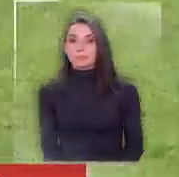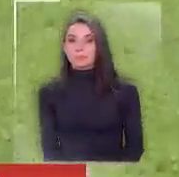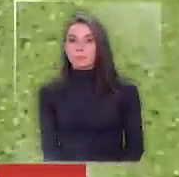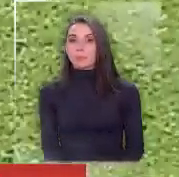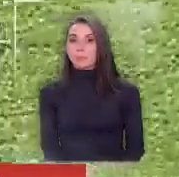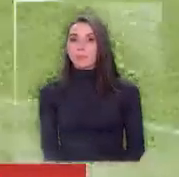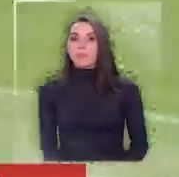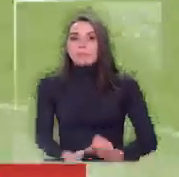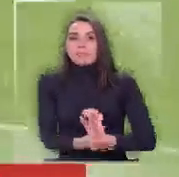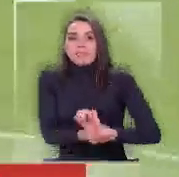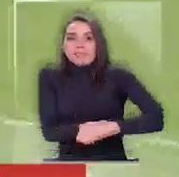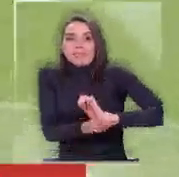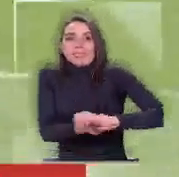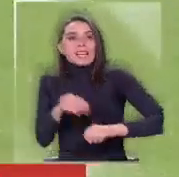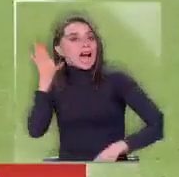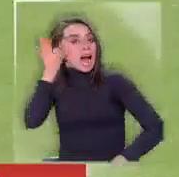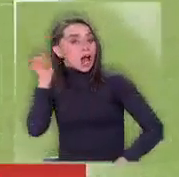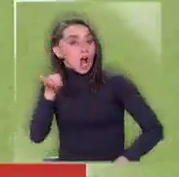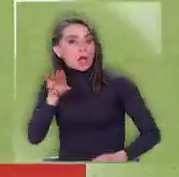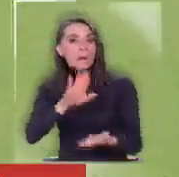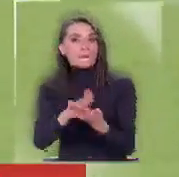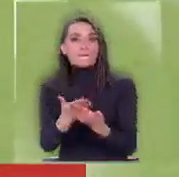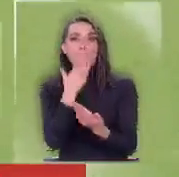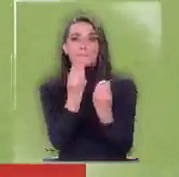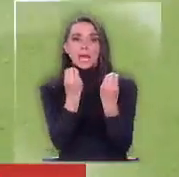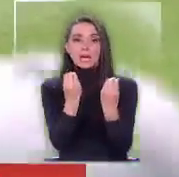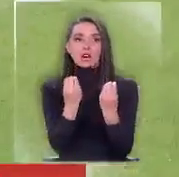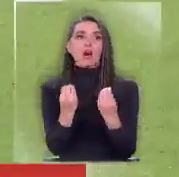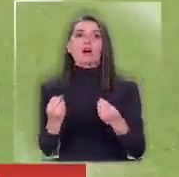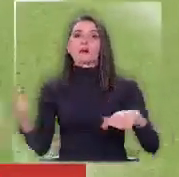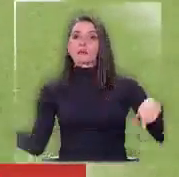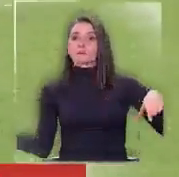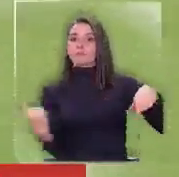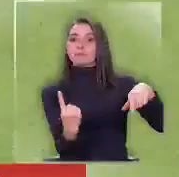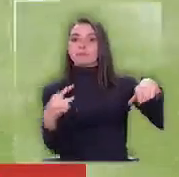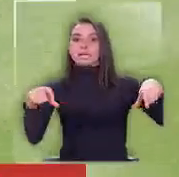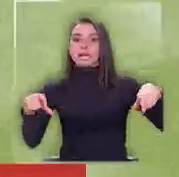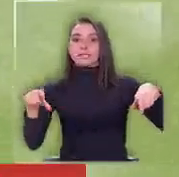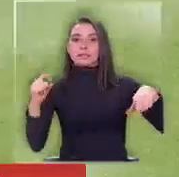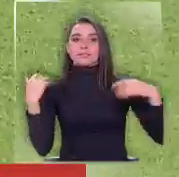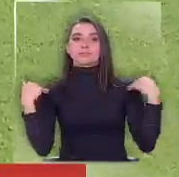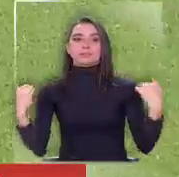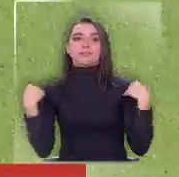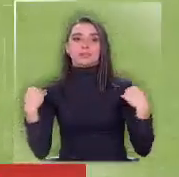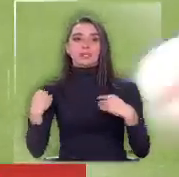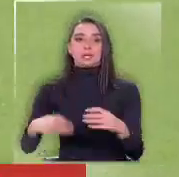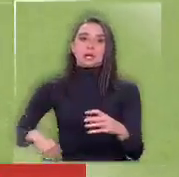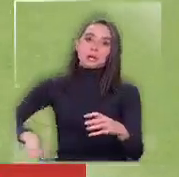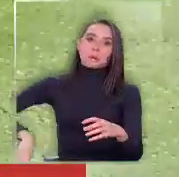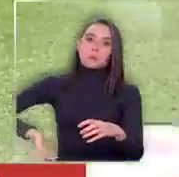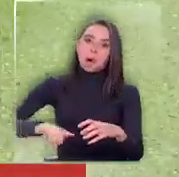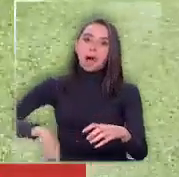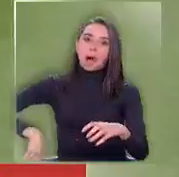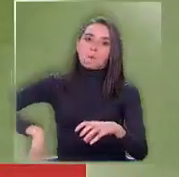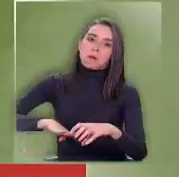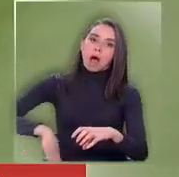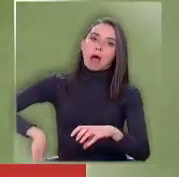El tobillo de Alexis este lunes amaneció mejor. Fue el primero en salir a la cancha de entrenamiento y golpeaba la pelota una y otra